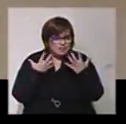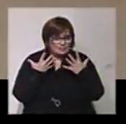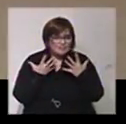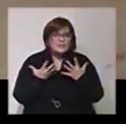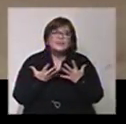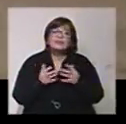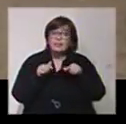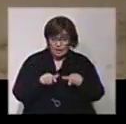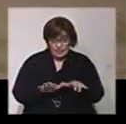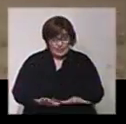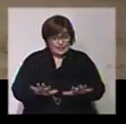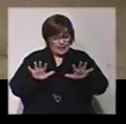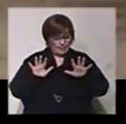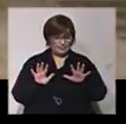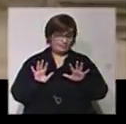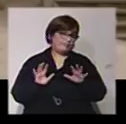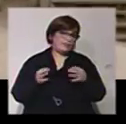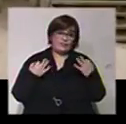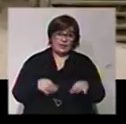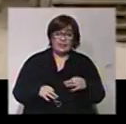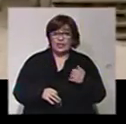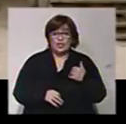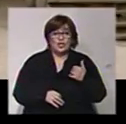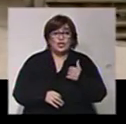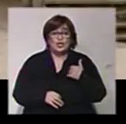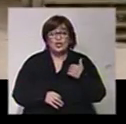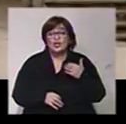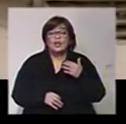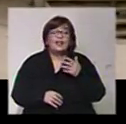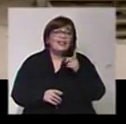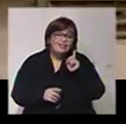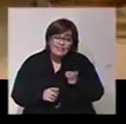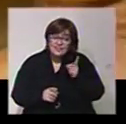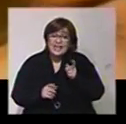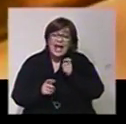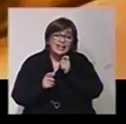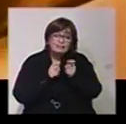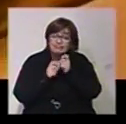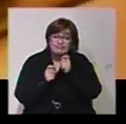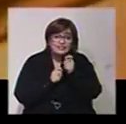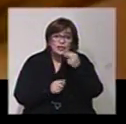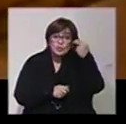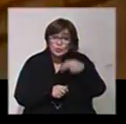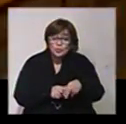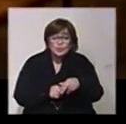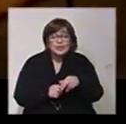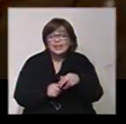Ese es el antecedente. Entonces, si bien yo cuando tenía que hacer esa nota, nunca había hecho notas